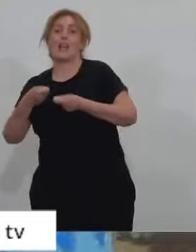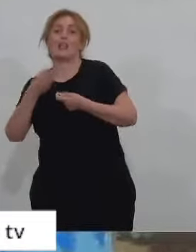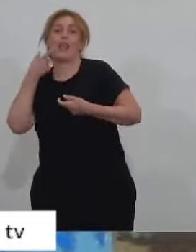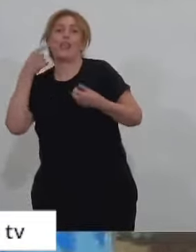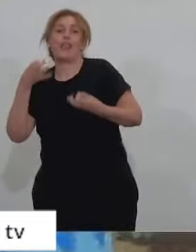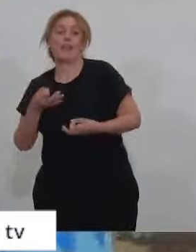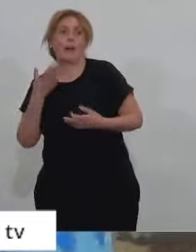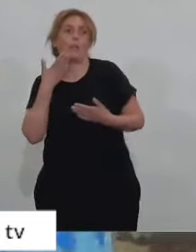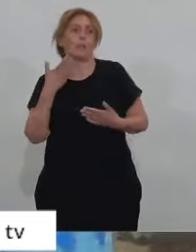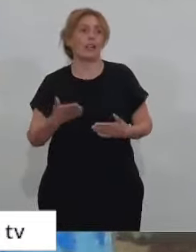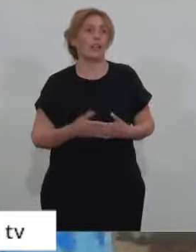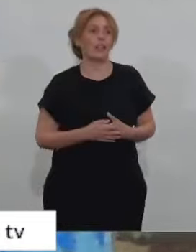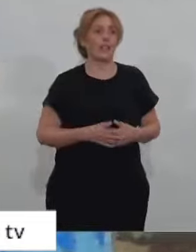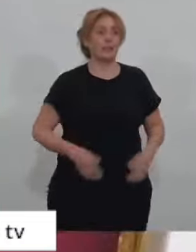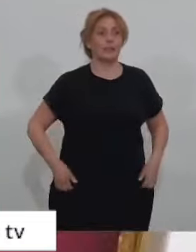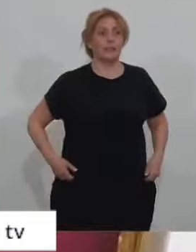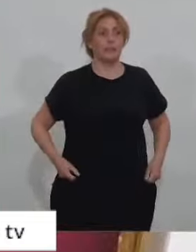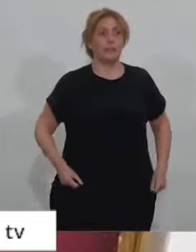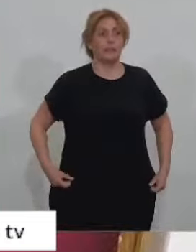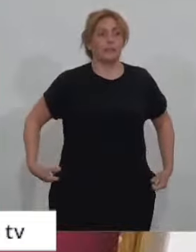Señora.